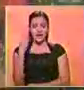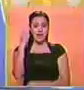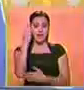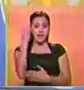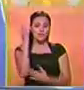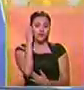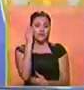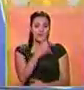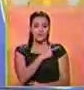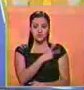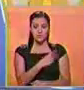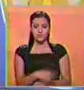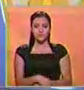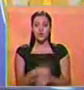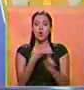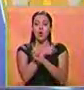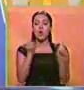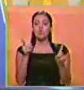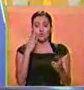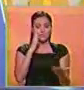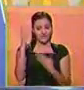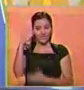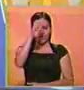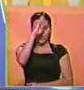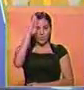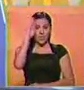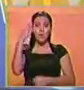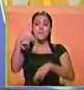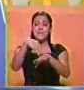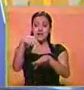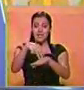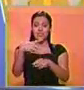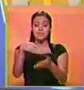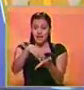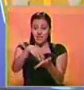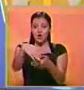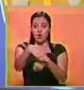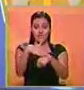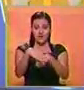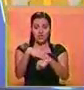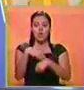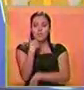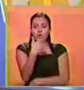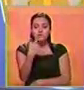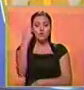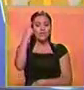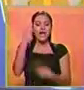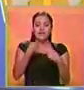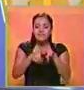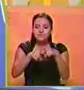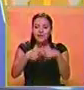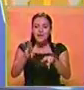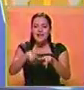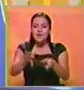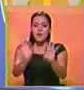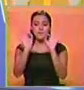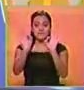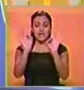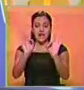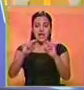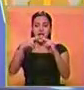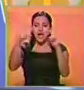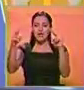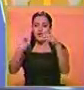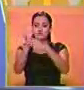Venevisión. El gobernador del estado Miranda, Diosdado Cabello, anunció que en los próximos días inaugurará la escuela taller para niños especiales en La